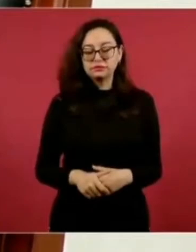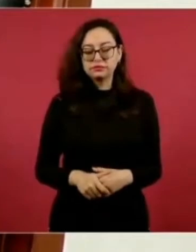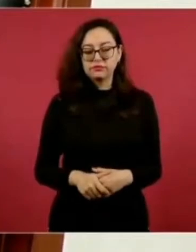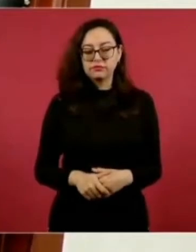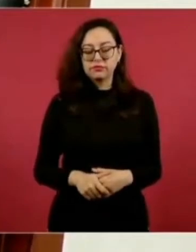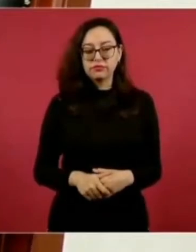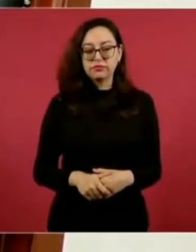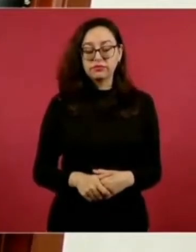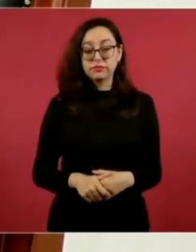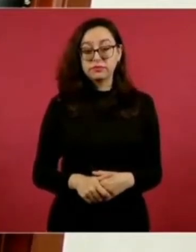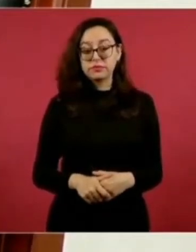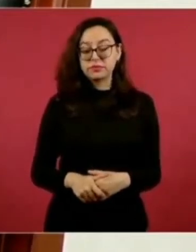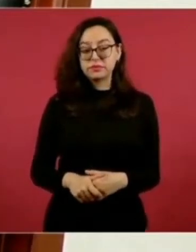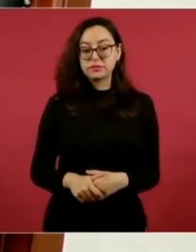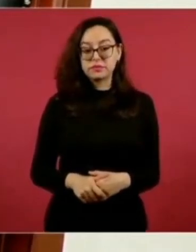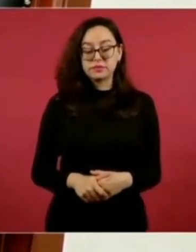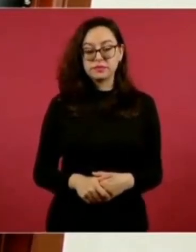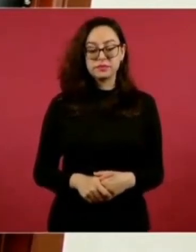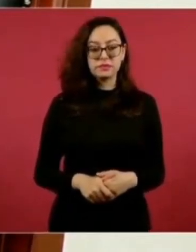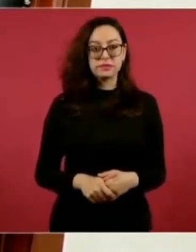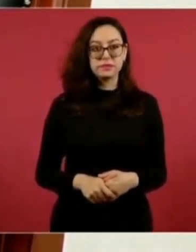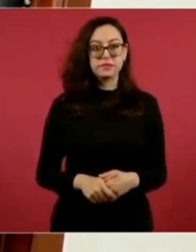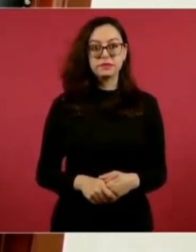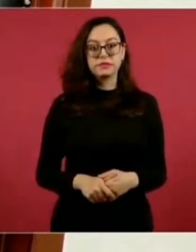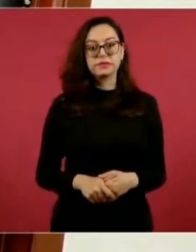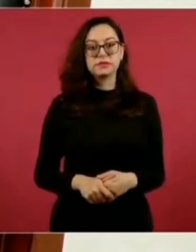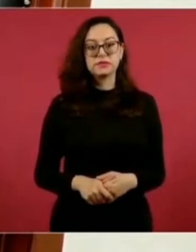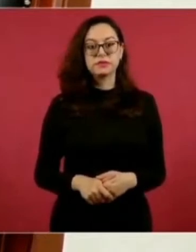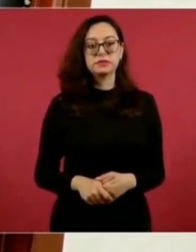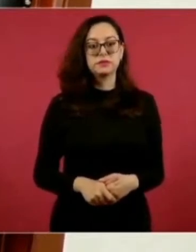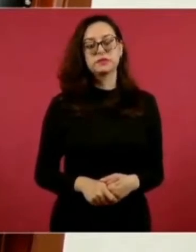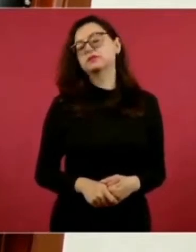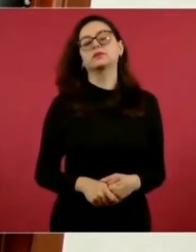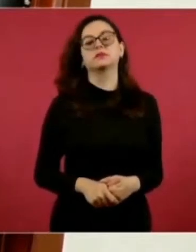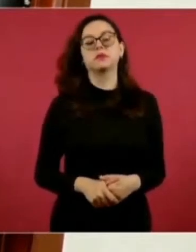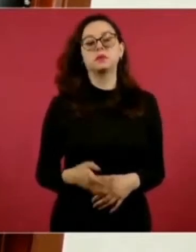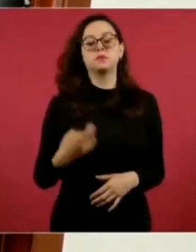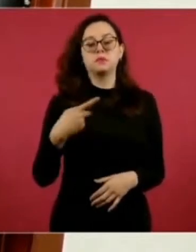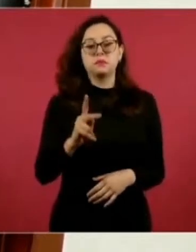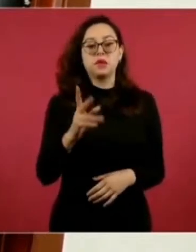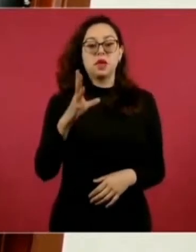como la Fray Bartolomé,